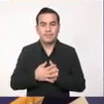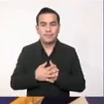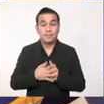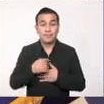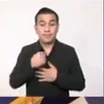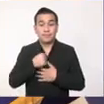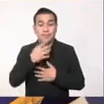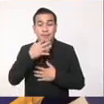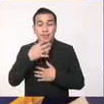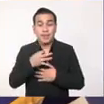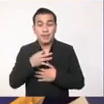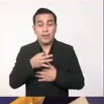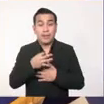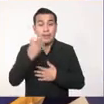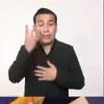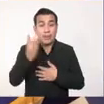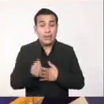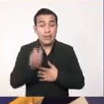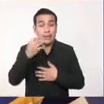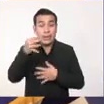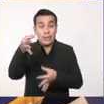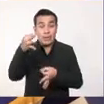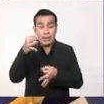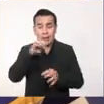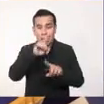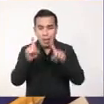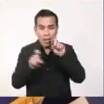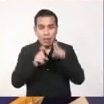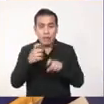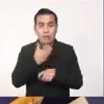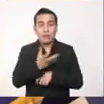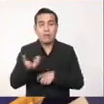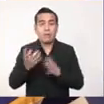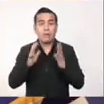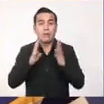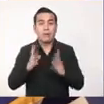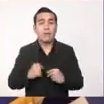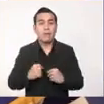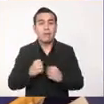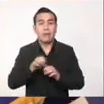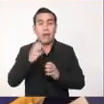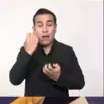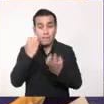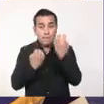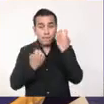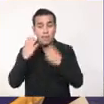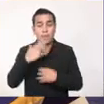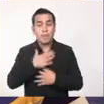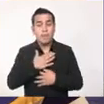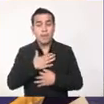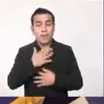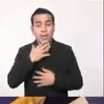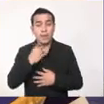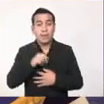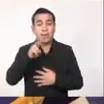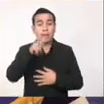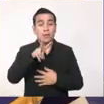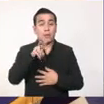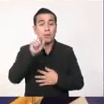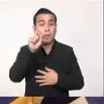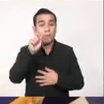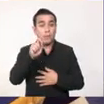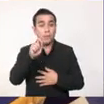Yo recibo una encuesta diaria, de todo lo que es el gobierno, evaluación, etc. Subimos 2